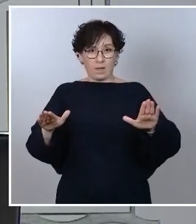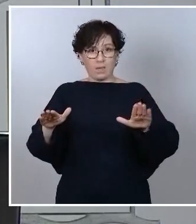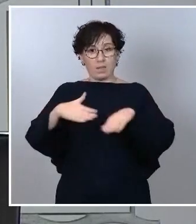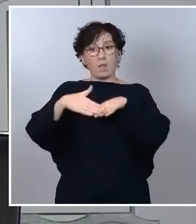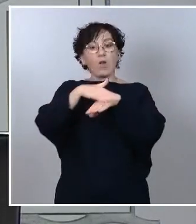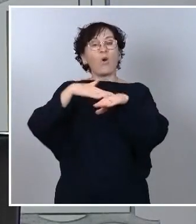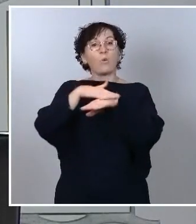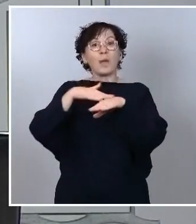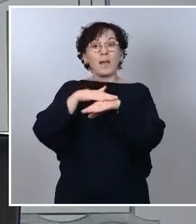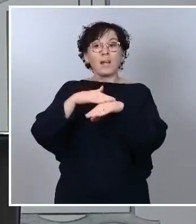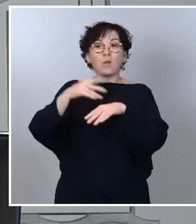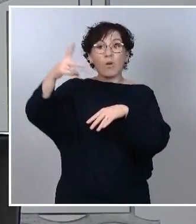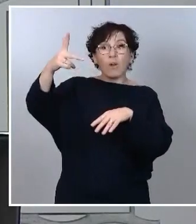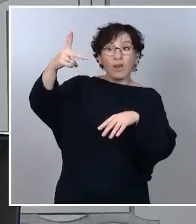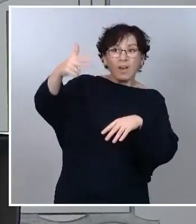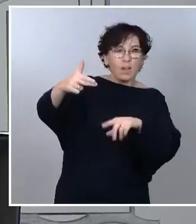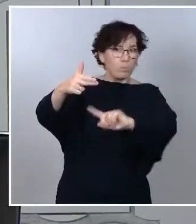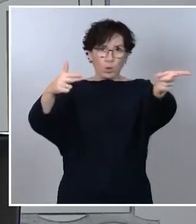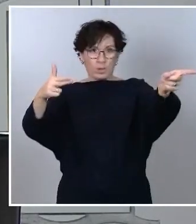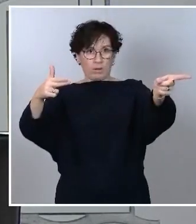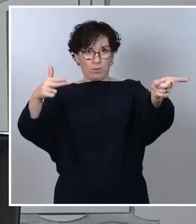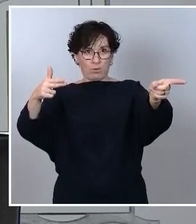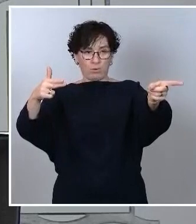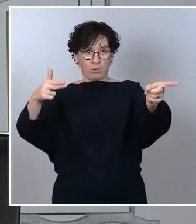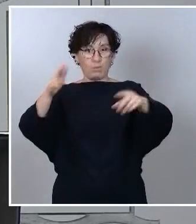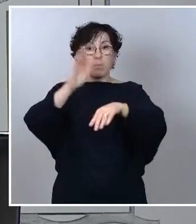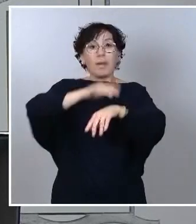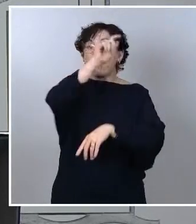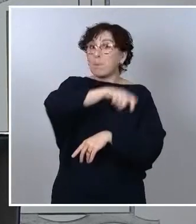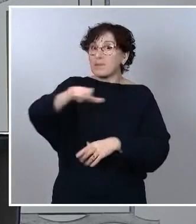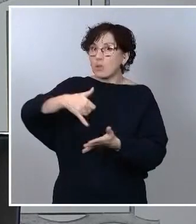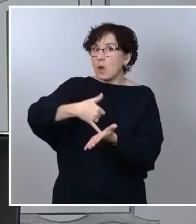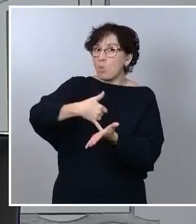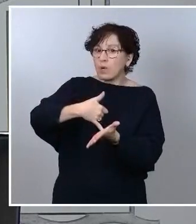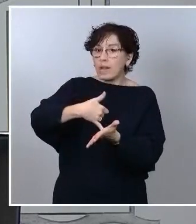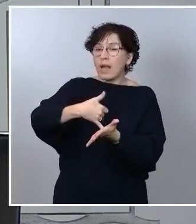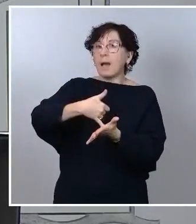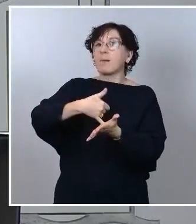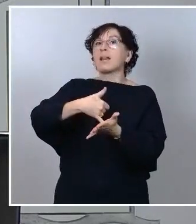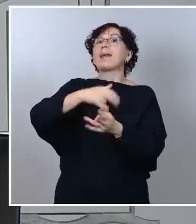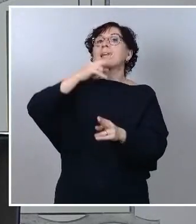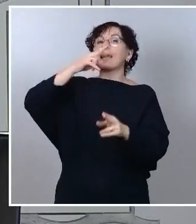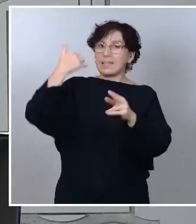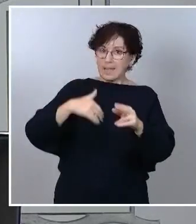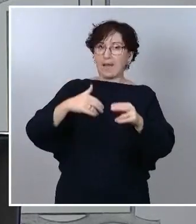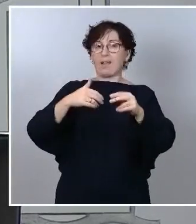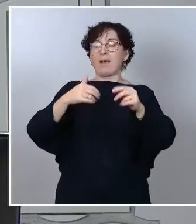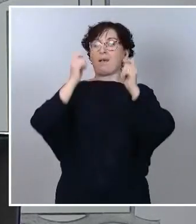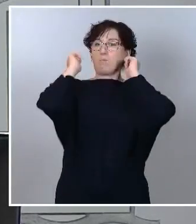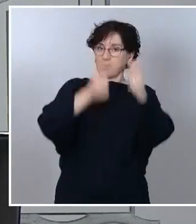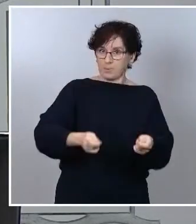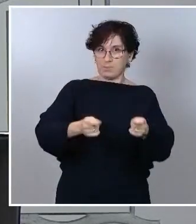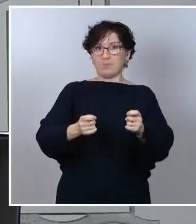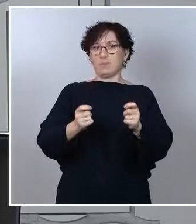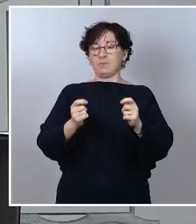ese corte de suministro para personas vulnerables que así se hayan calificado por parte de los servicios sociales cuando